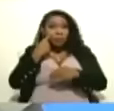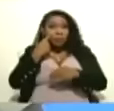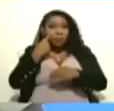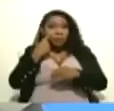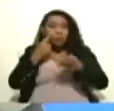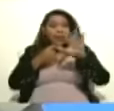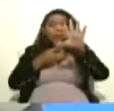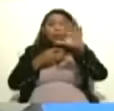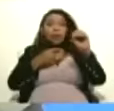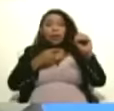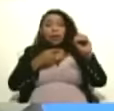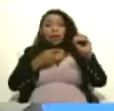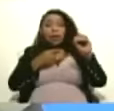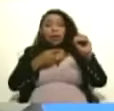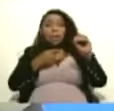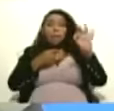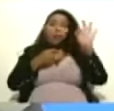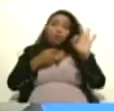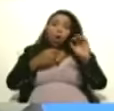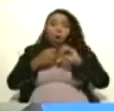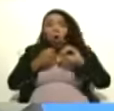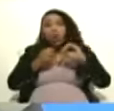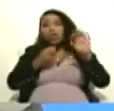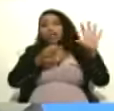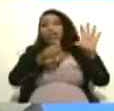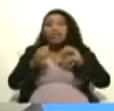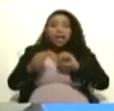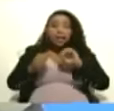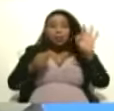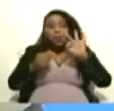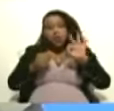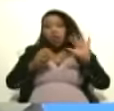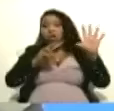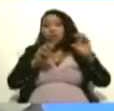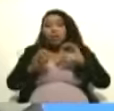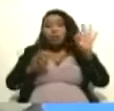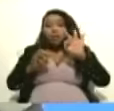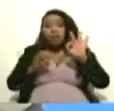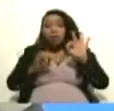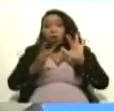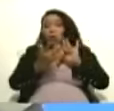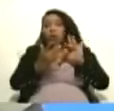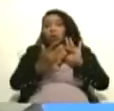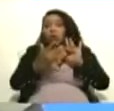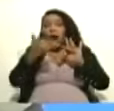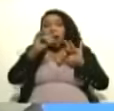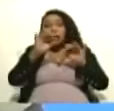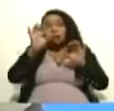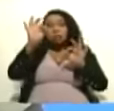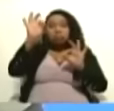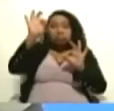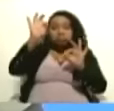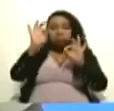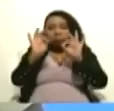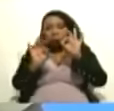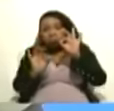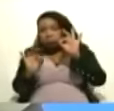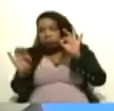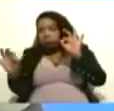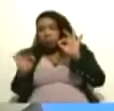50% con el 60 por con el 70 por de transmisión calculas una una